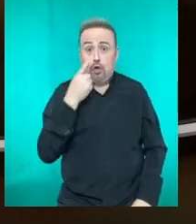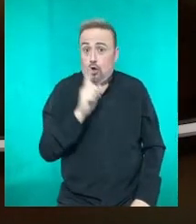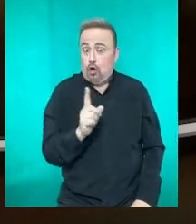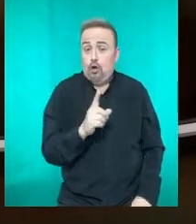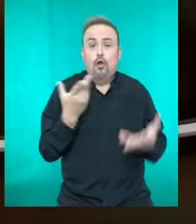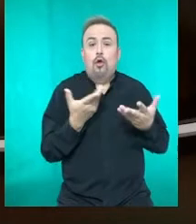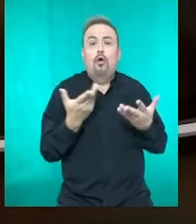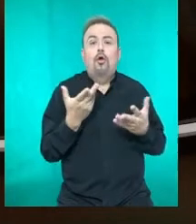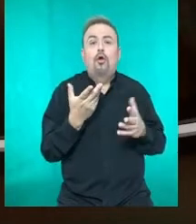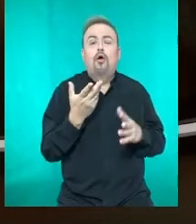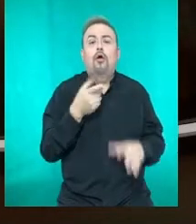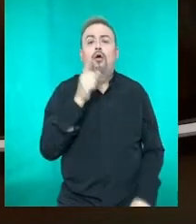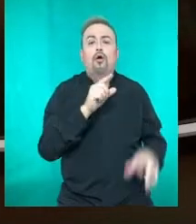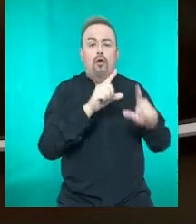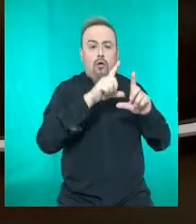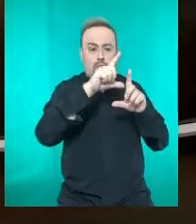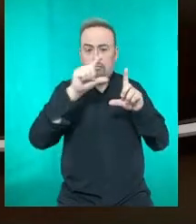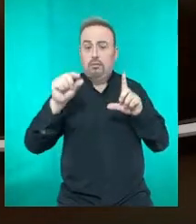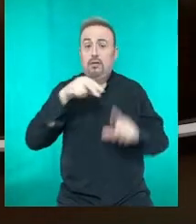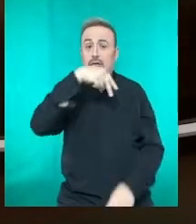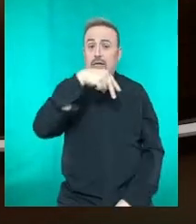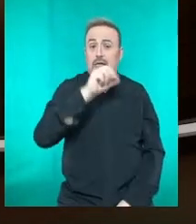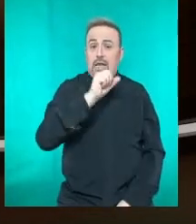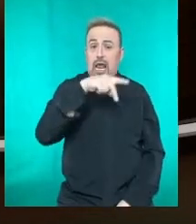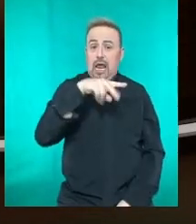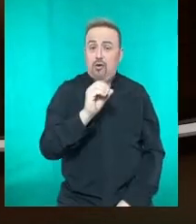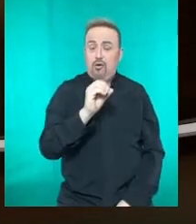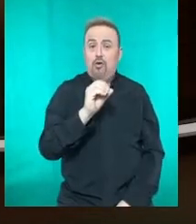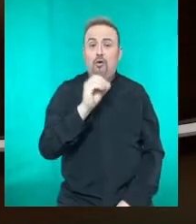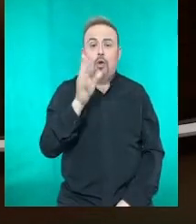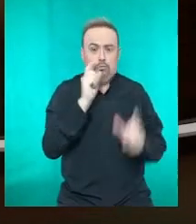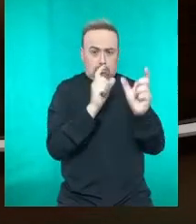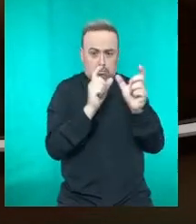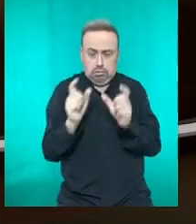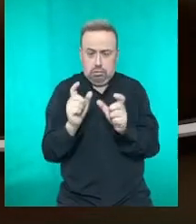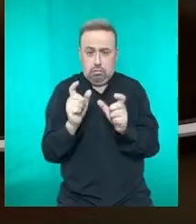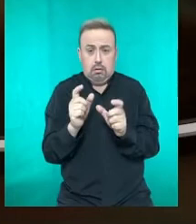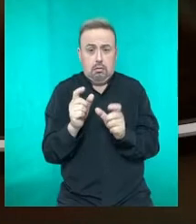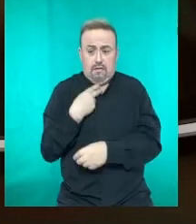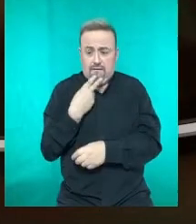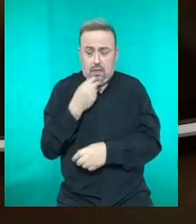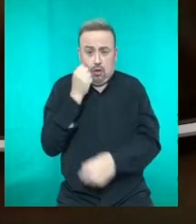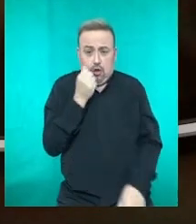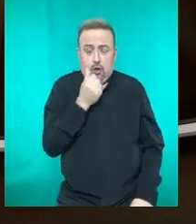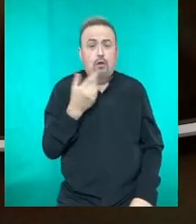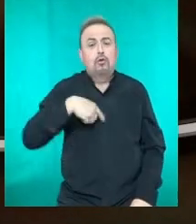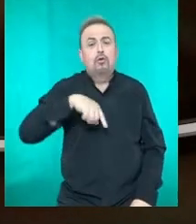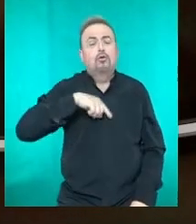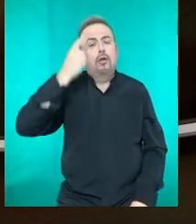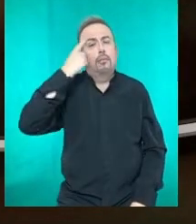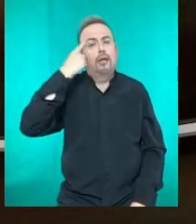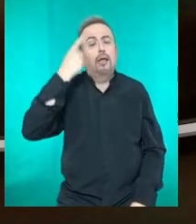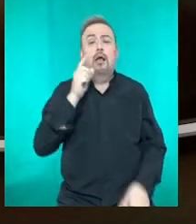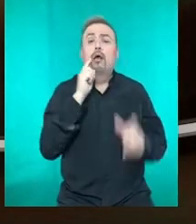la escala de los nanómetros. Cuando nosotros hacemos mediciones en la vida cotidiana, estamos pensando en mediciones